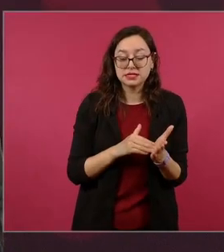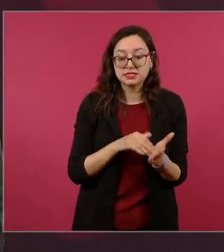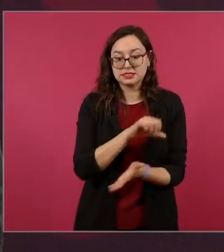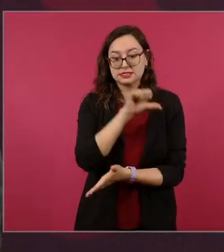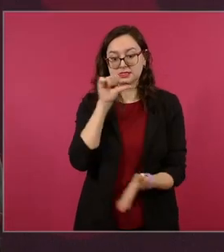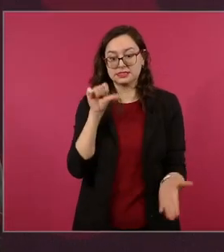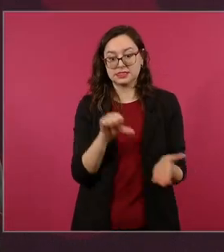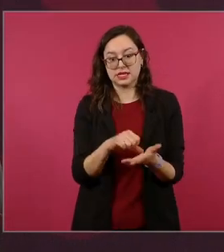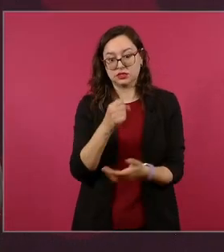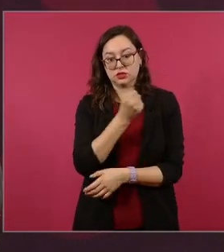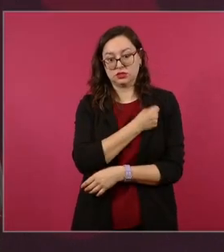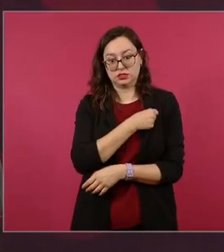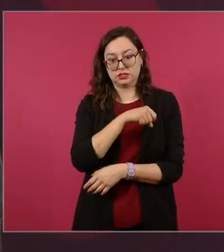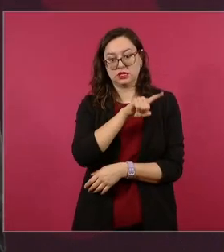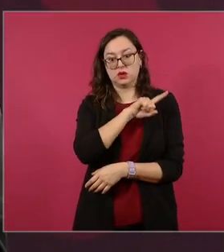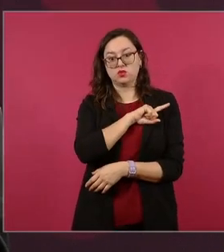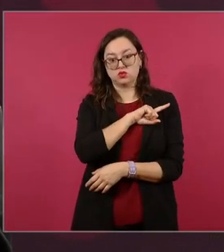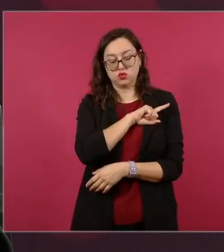Y